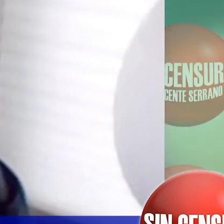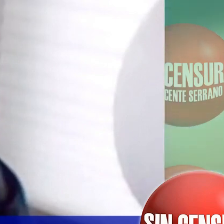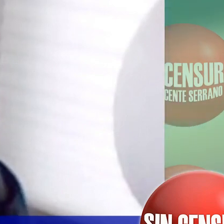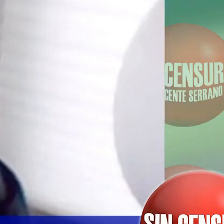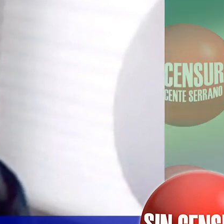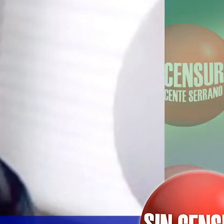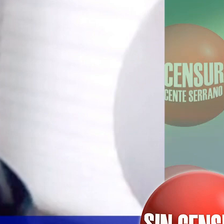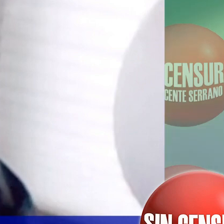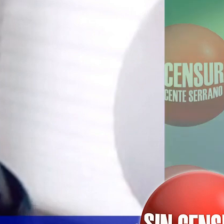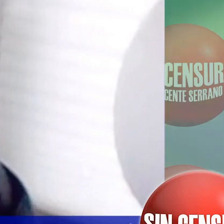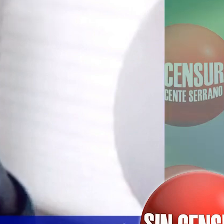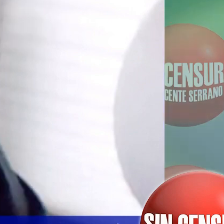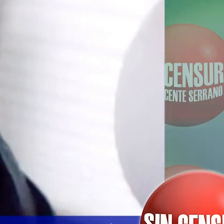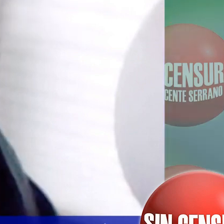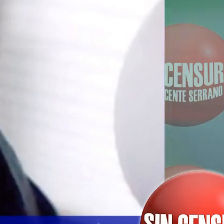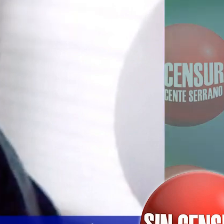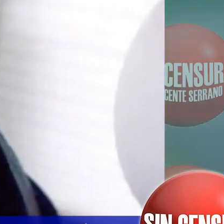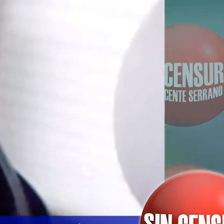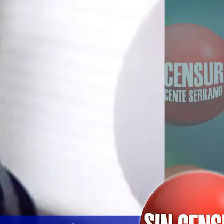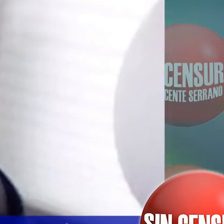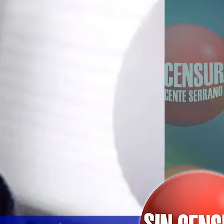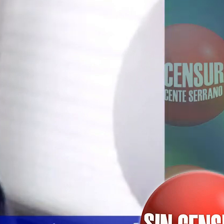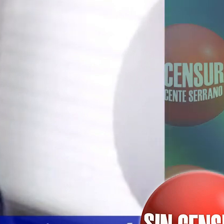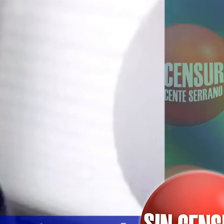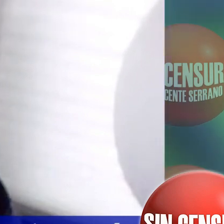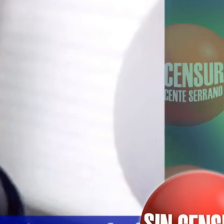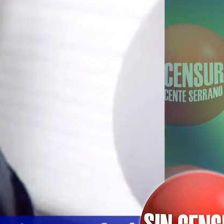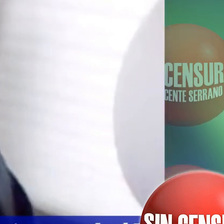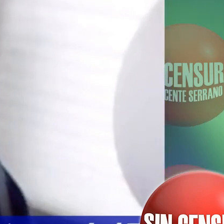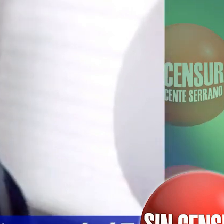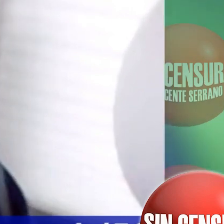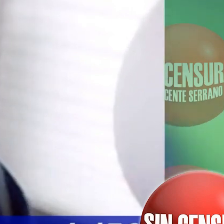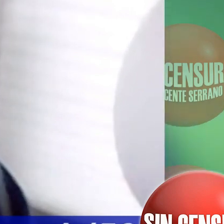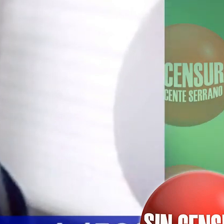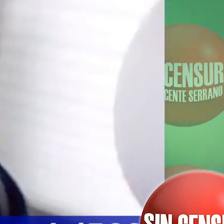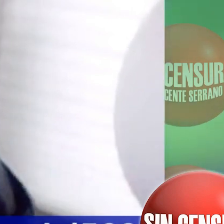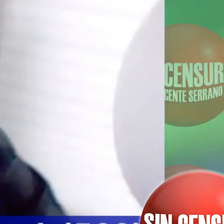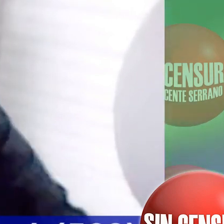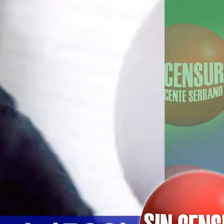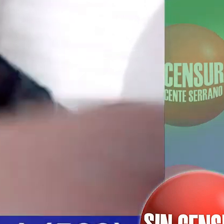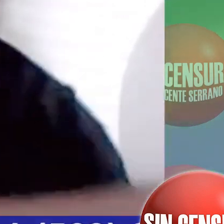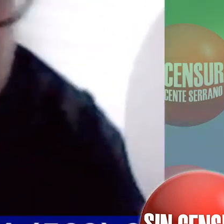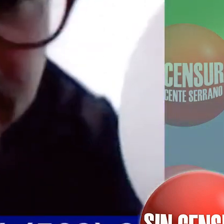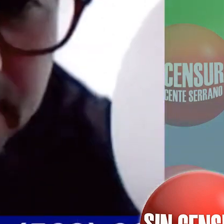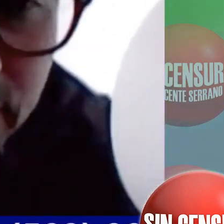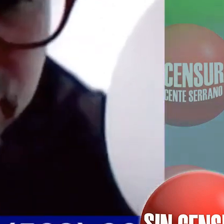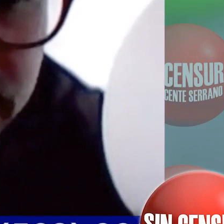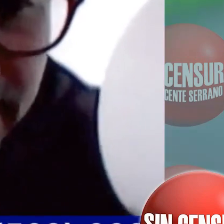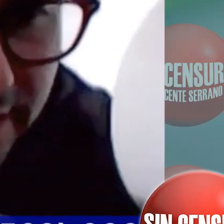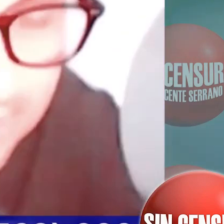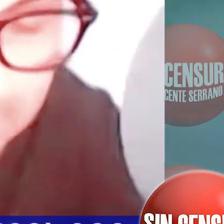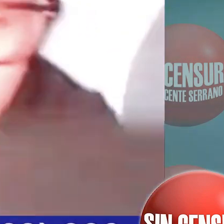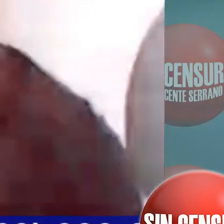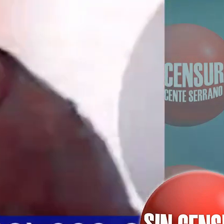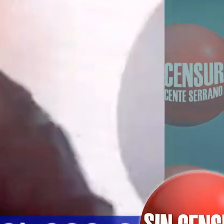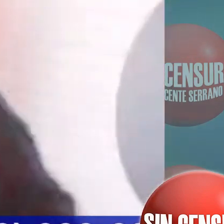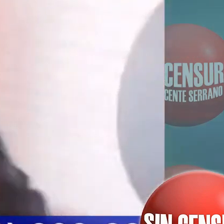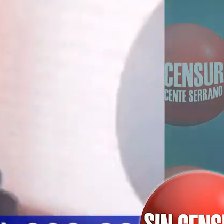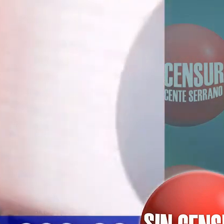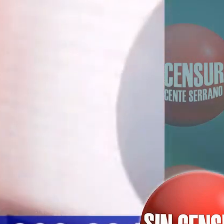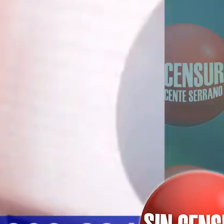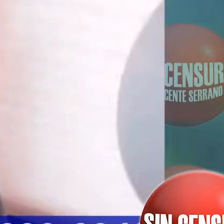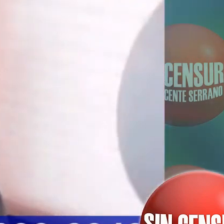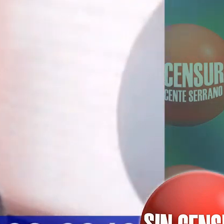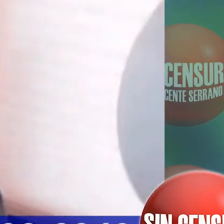de Producción de Programas Informativos y Especiales de la Presidencia. En ambos canales, en ambos canales tenemos que, señoras y